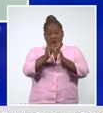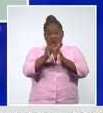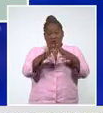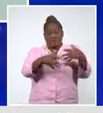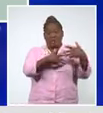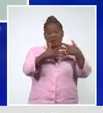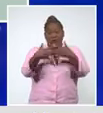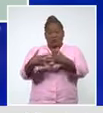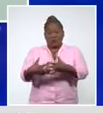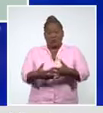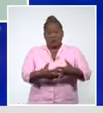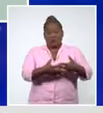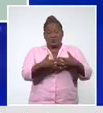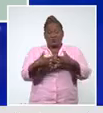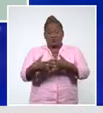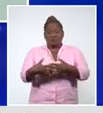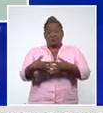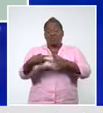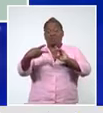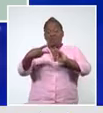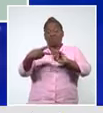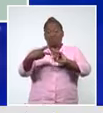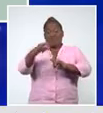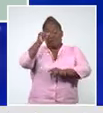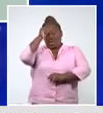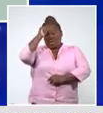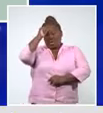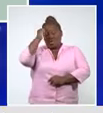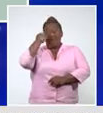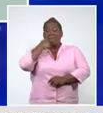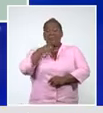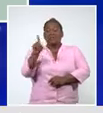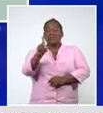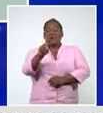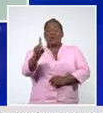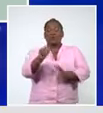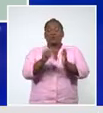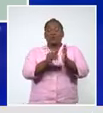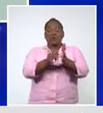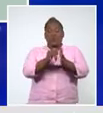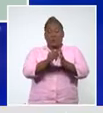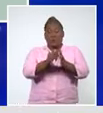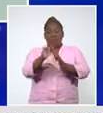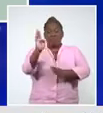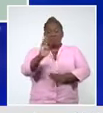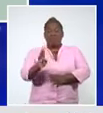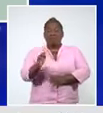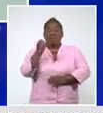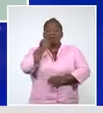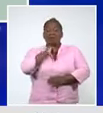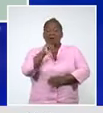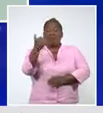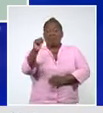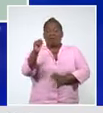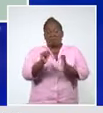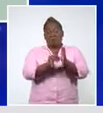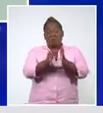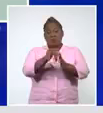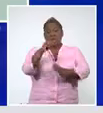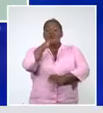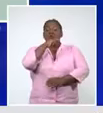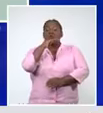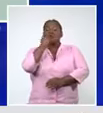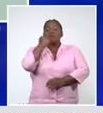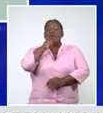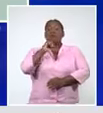29.137.887, le sigue la India con más de 11 millones, Brasil con más de 10 millones, Rusia con más de 4 millones